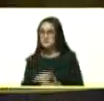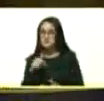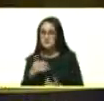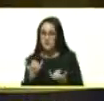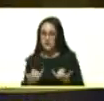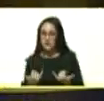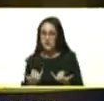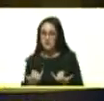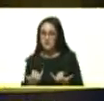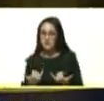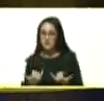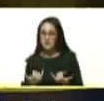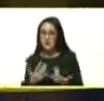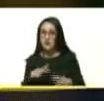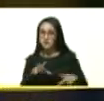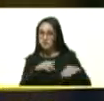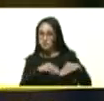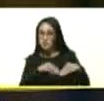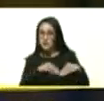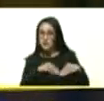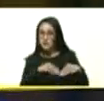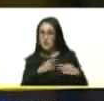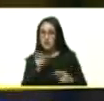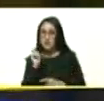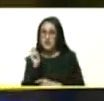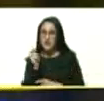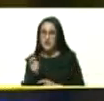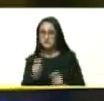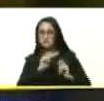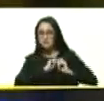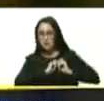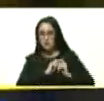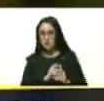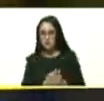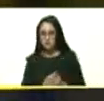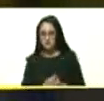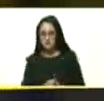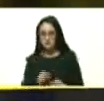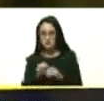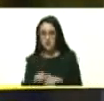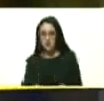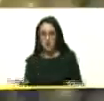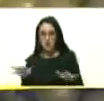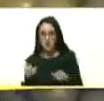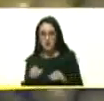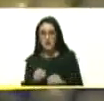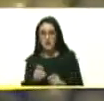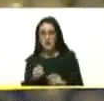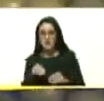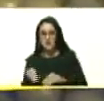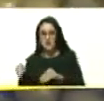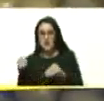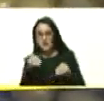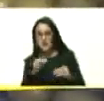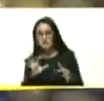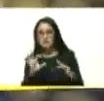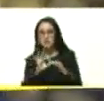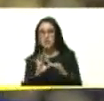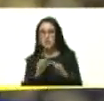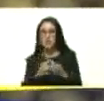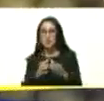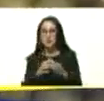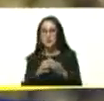estamos asumiendo la tarea que usted nos ha encomendado, desplegarnos en el territorio, vincularnos con el